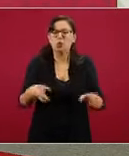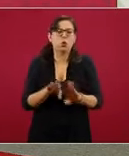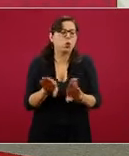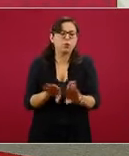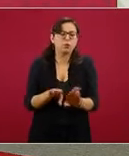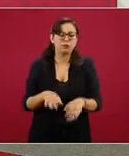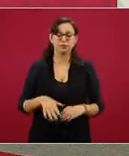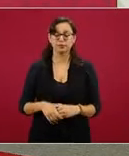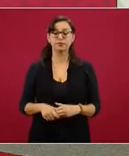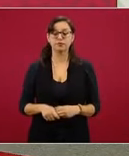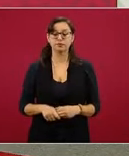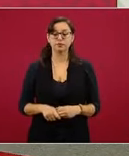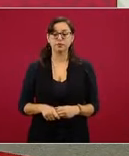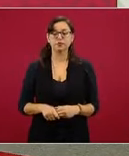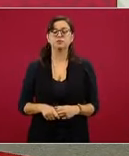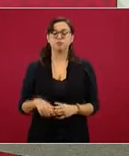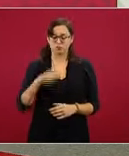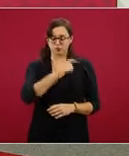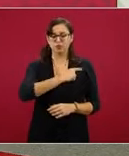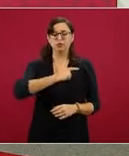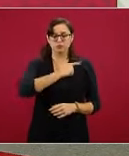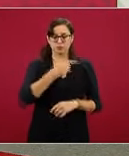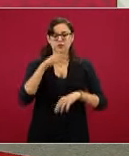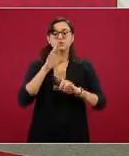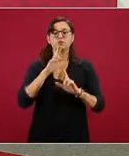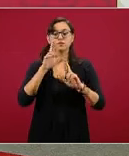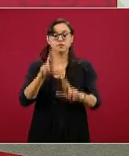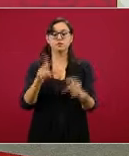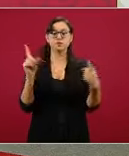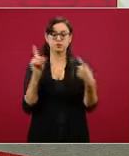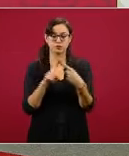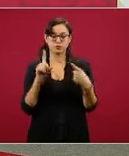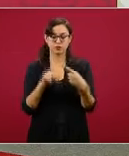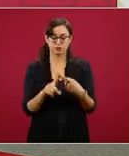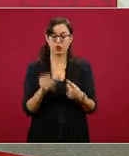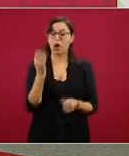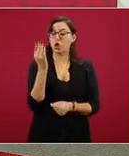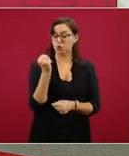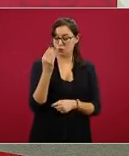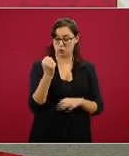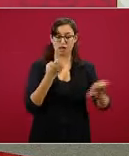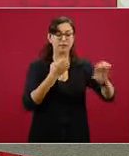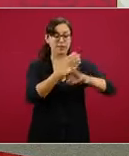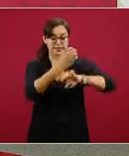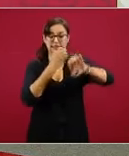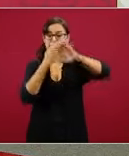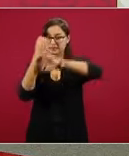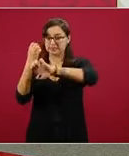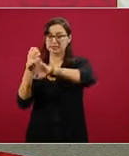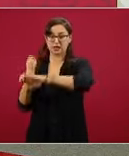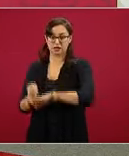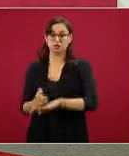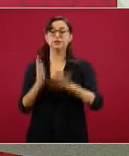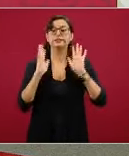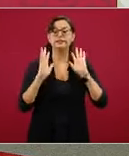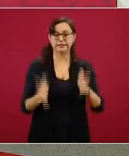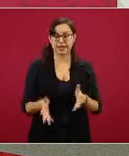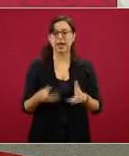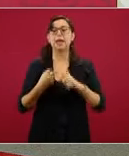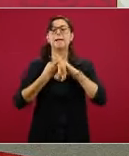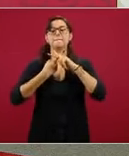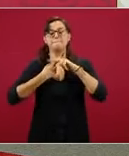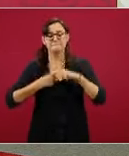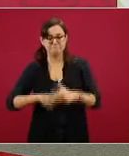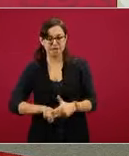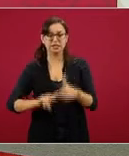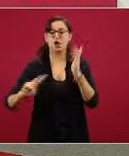En relación a la primera pregunta, son 9 entidades federativas las que en su momento tienen incrementos en